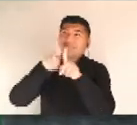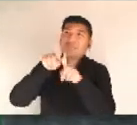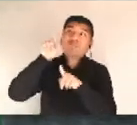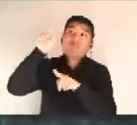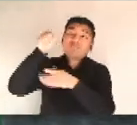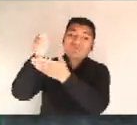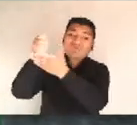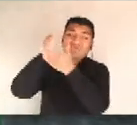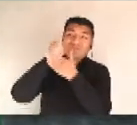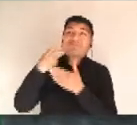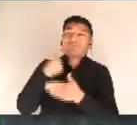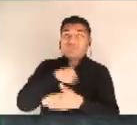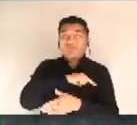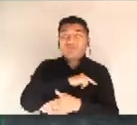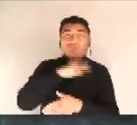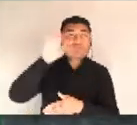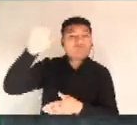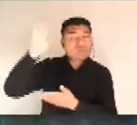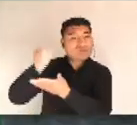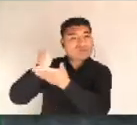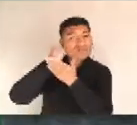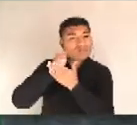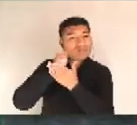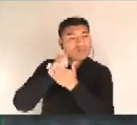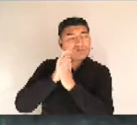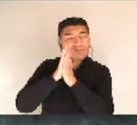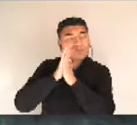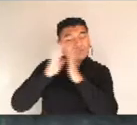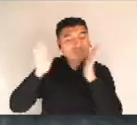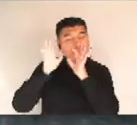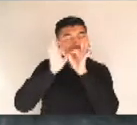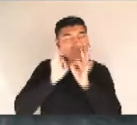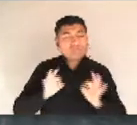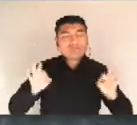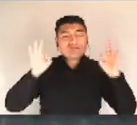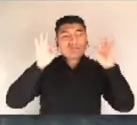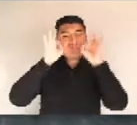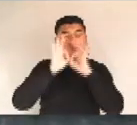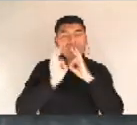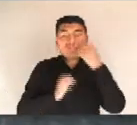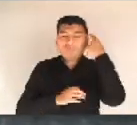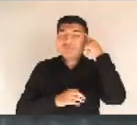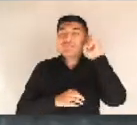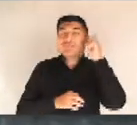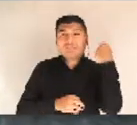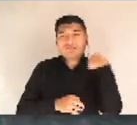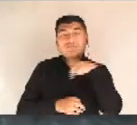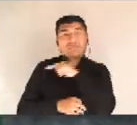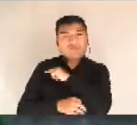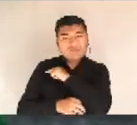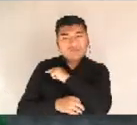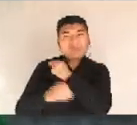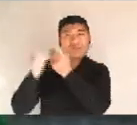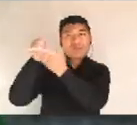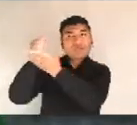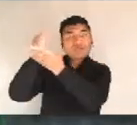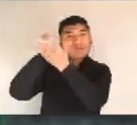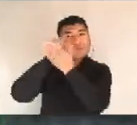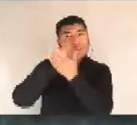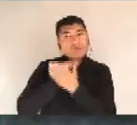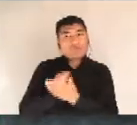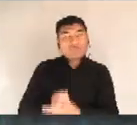nos ayudan y su ayuda es máxima es muy importante para nosotros nos ayudan